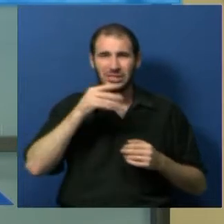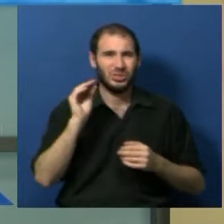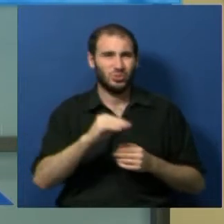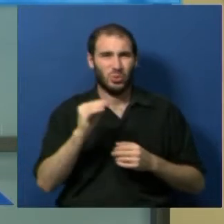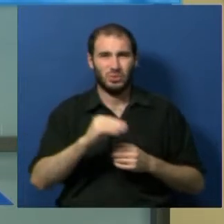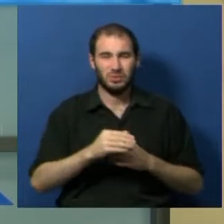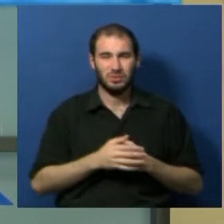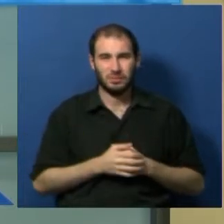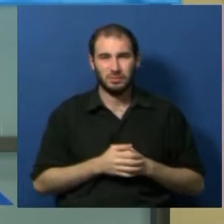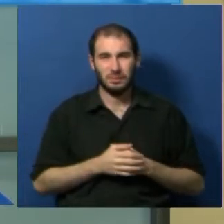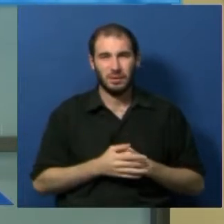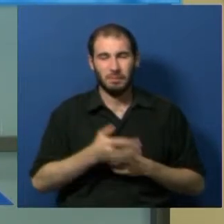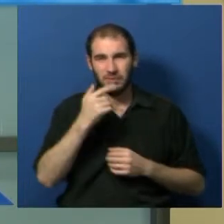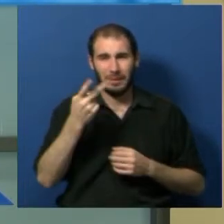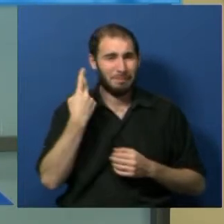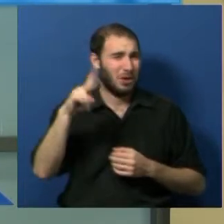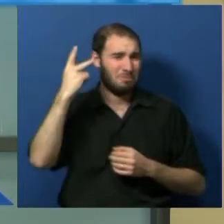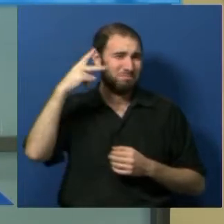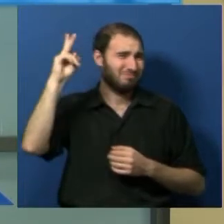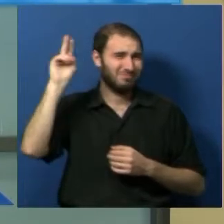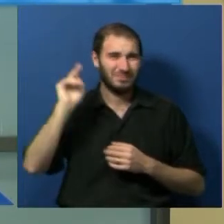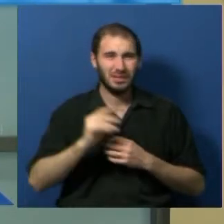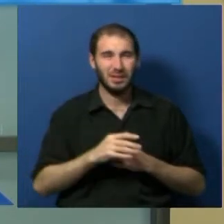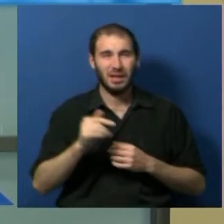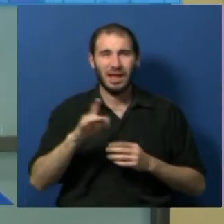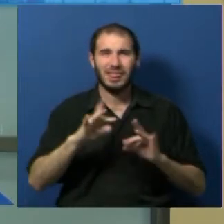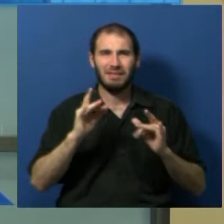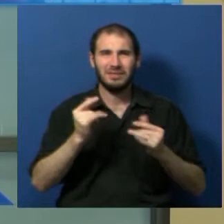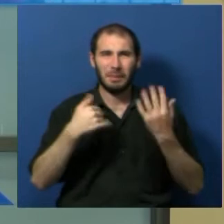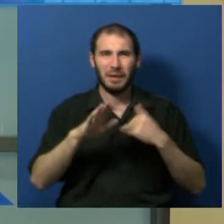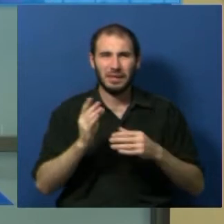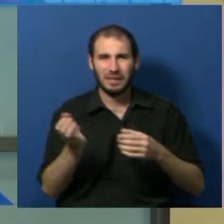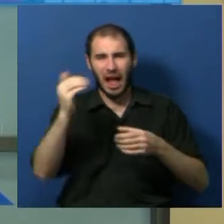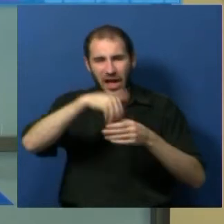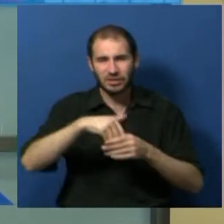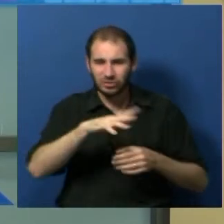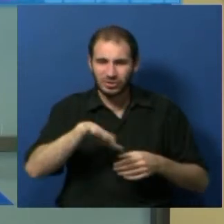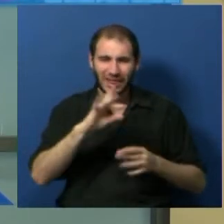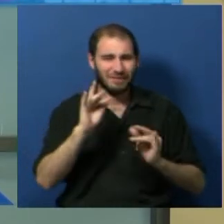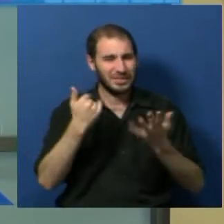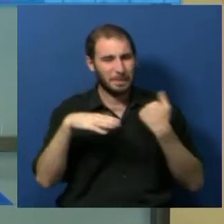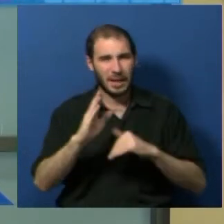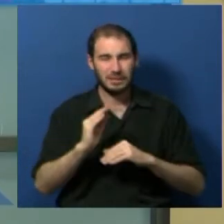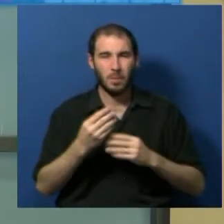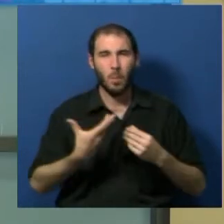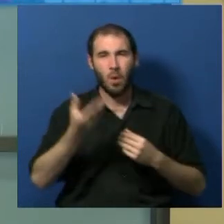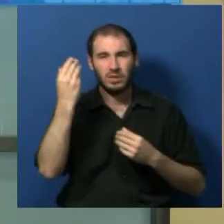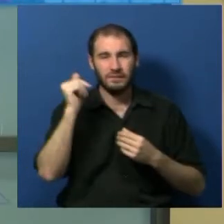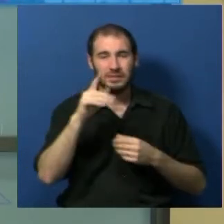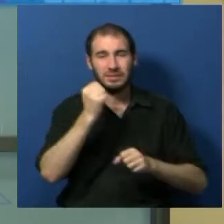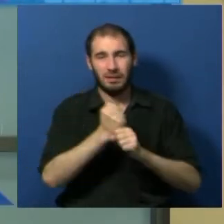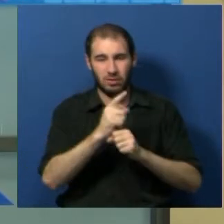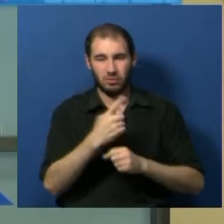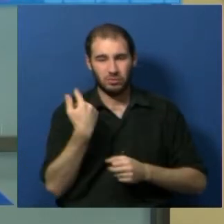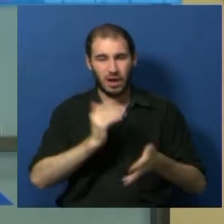el que uno sale cada vez peor y cada vez cuesta más insertarse en la sociedad. Y en muchos casos esta tarea que